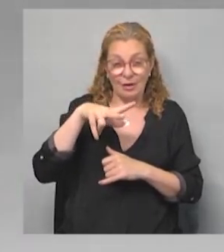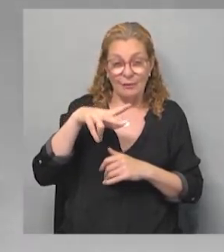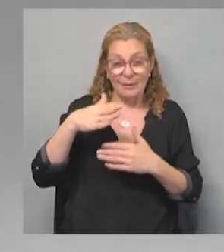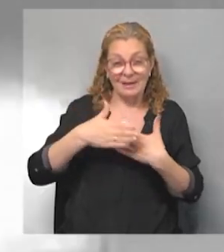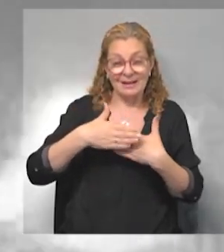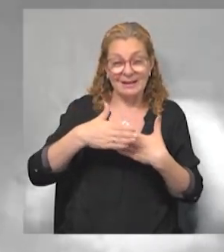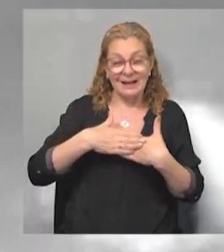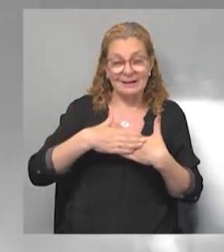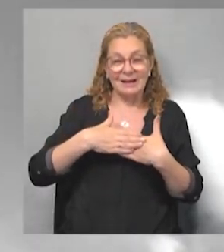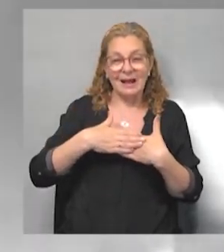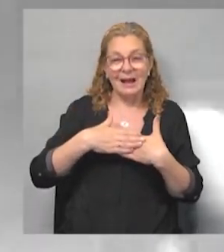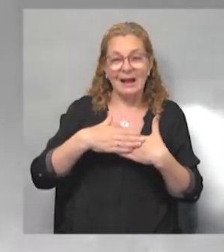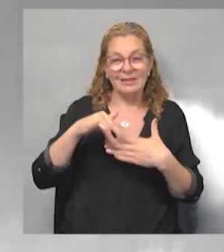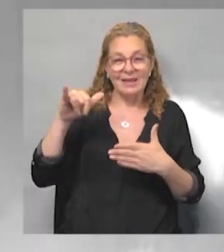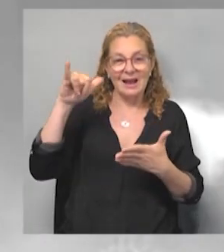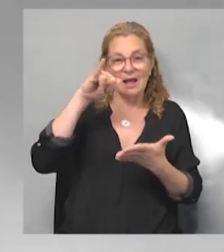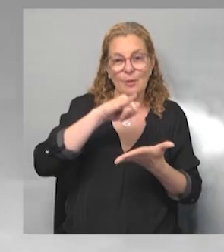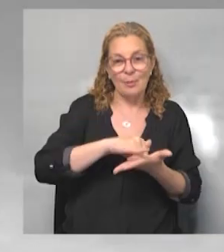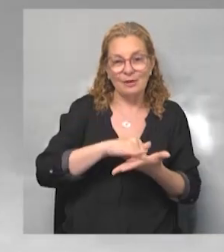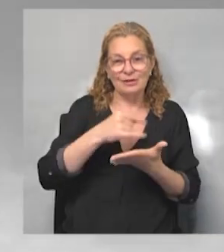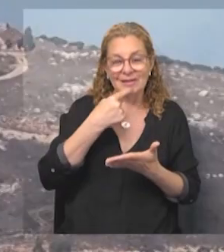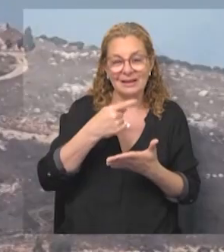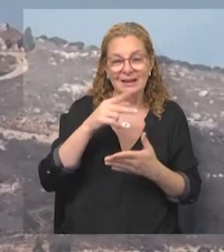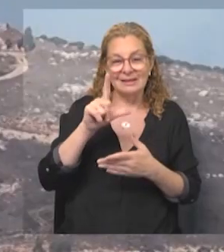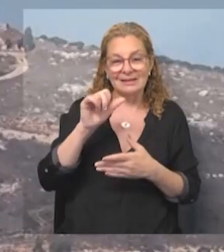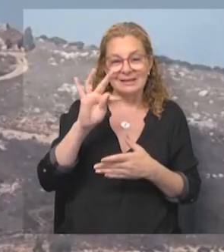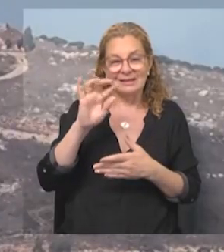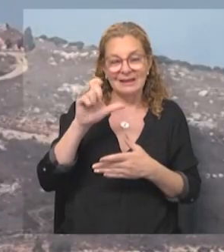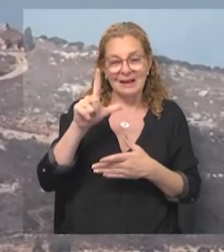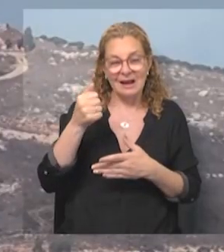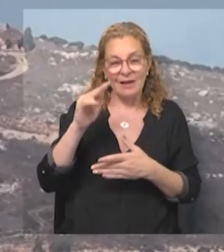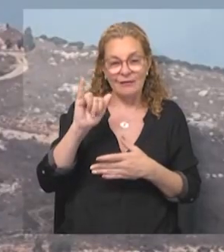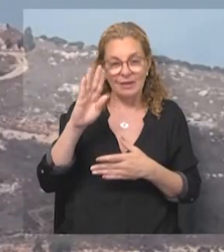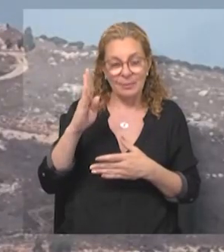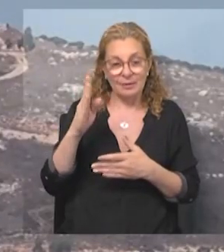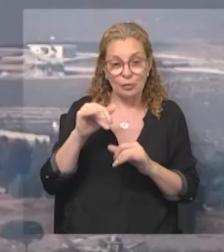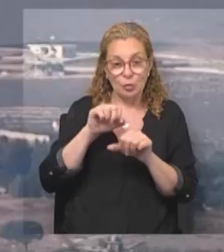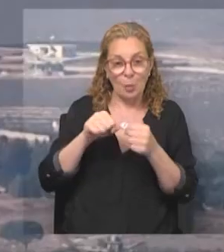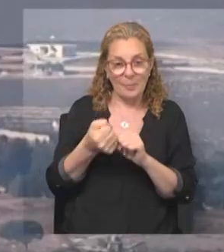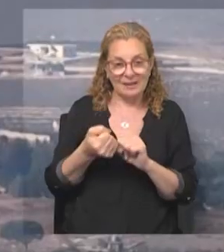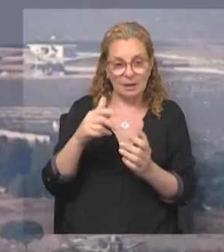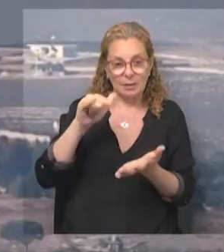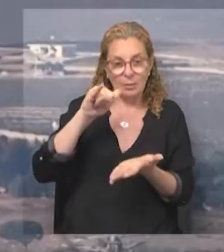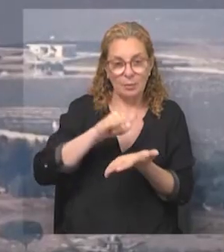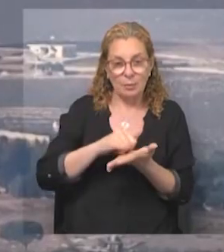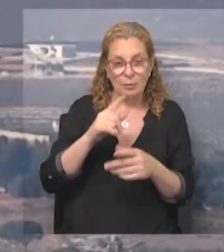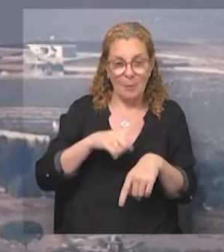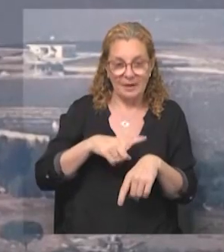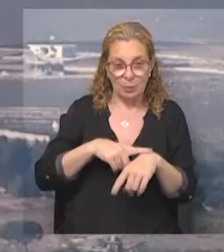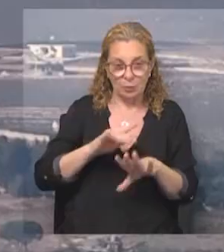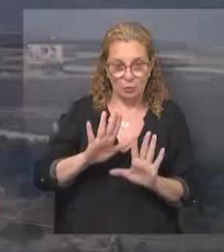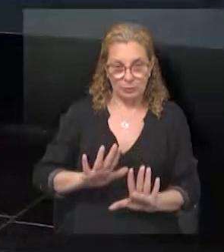costa mediterránea cerca del aeropuerto de beng gurion en tel aviv donde se suspendieron los despegues durante unos cuantos